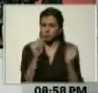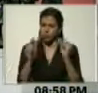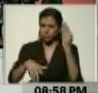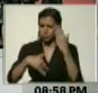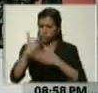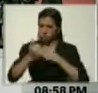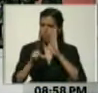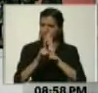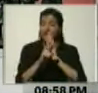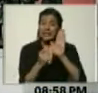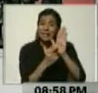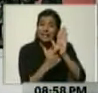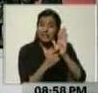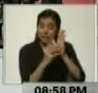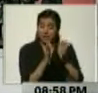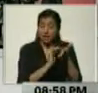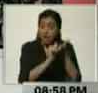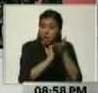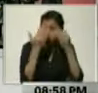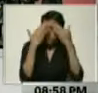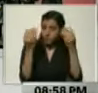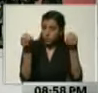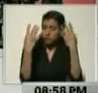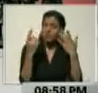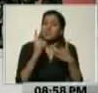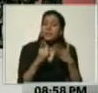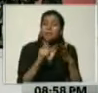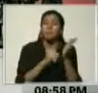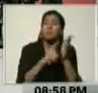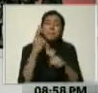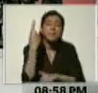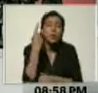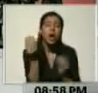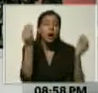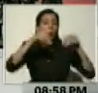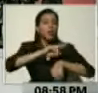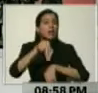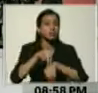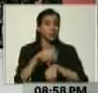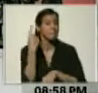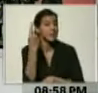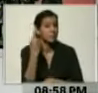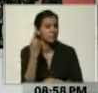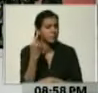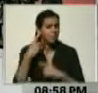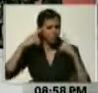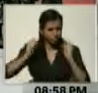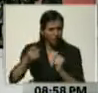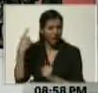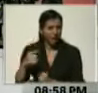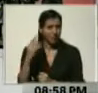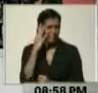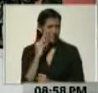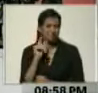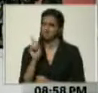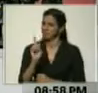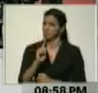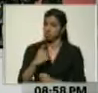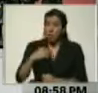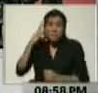amnistía debe estar basada en un gran acuerdo nacional. ¿Serán expertos entonces? Yo no soy experto sobre el